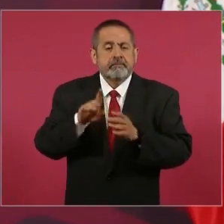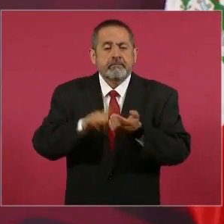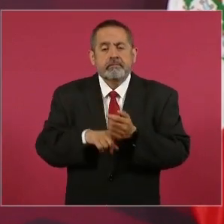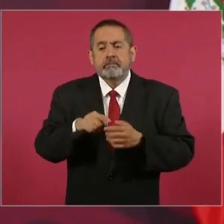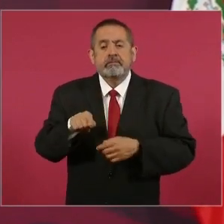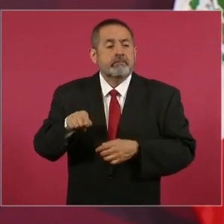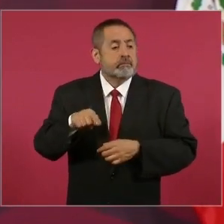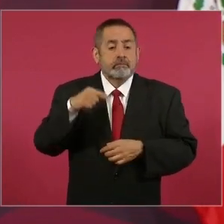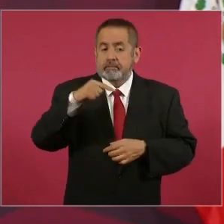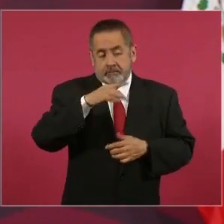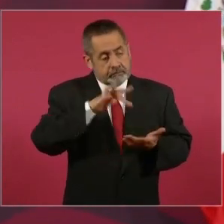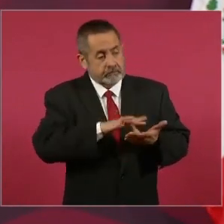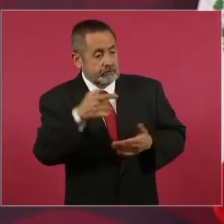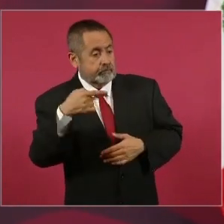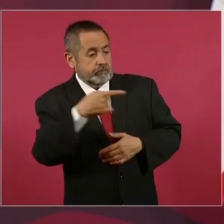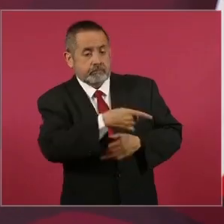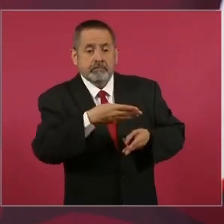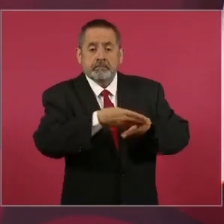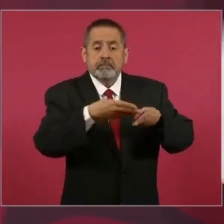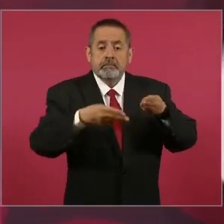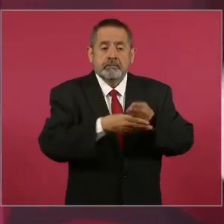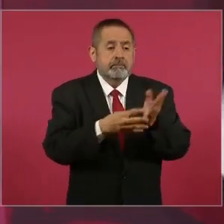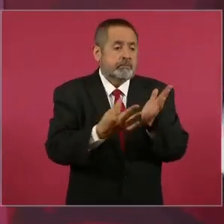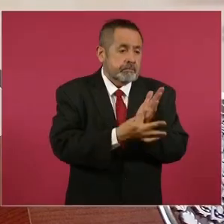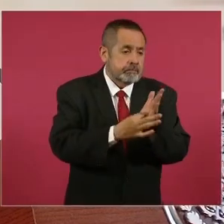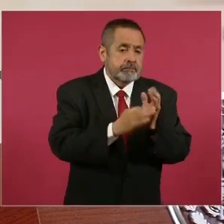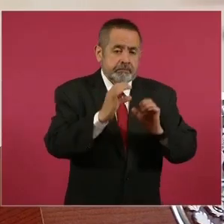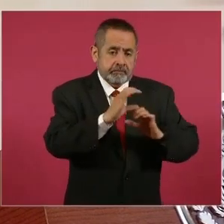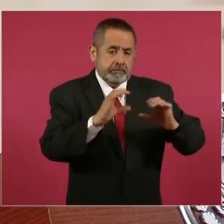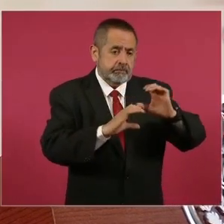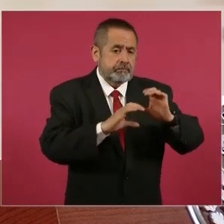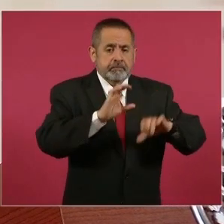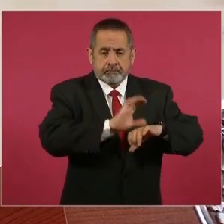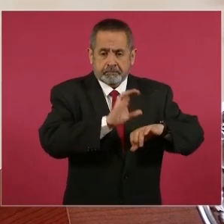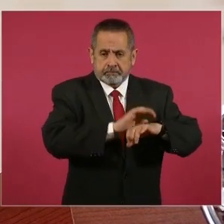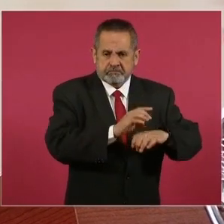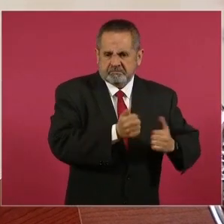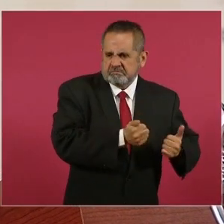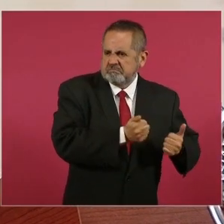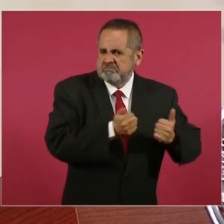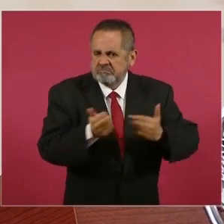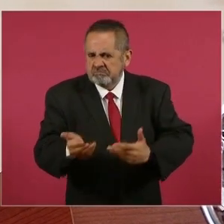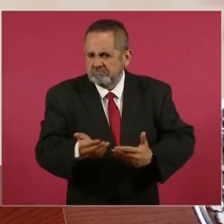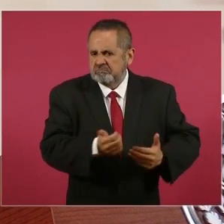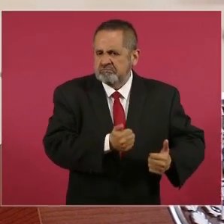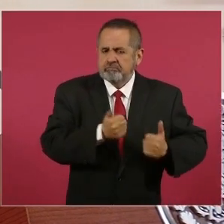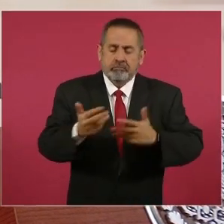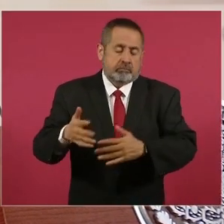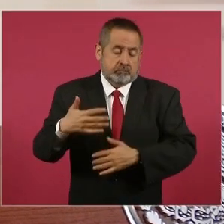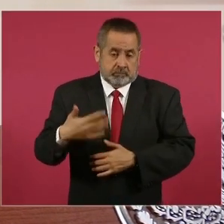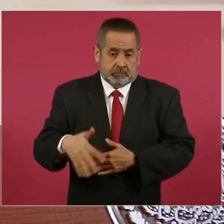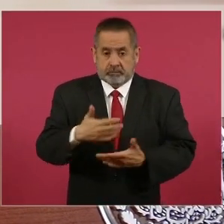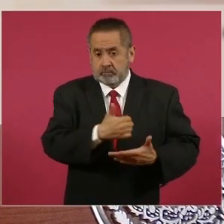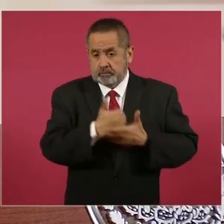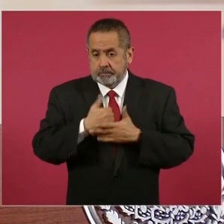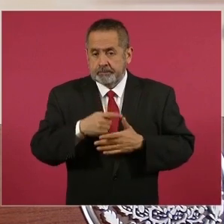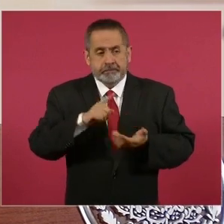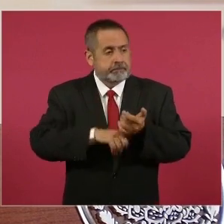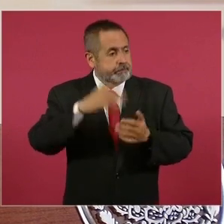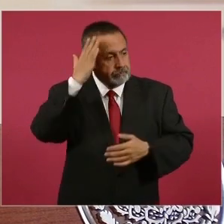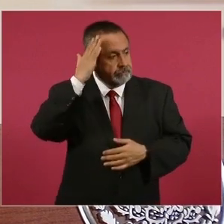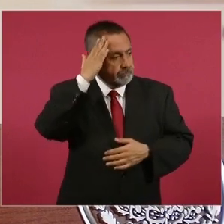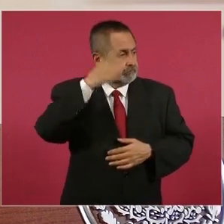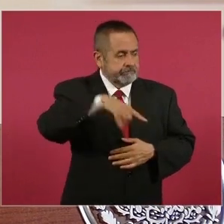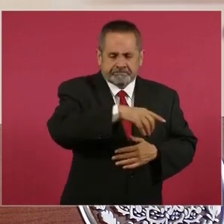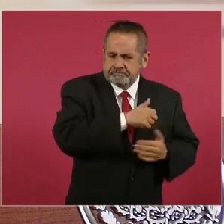los distribuidores de materiales de construcción están ayudando mucho los dirigentes